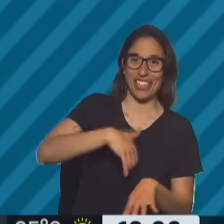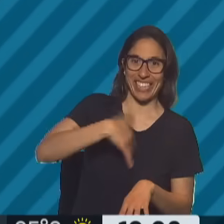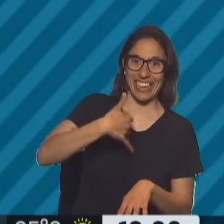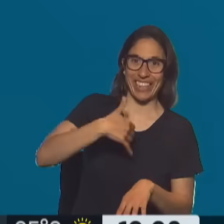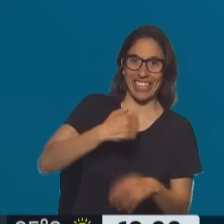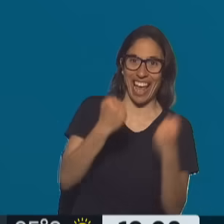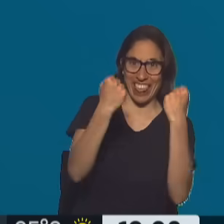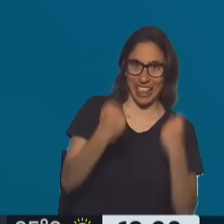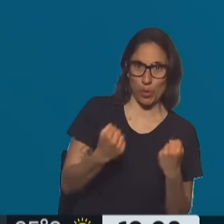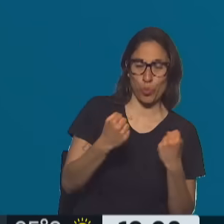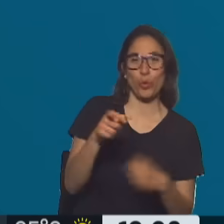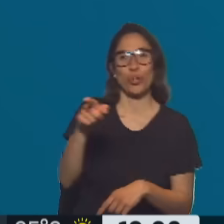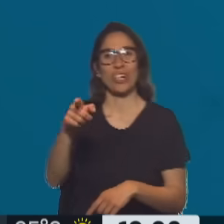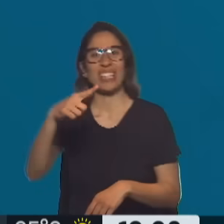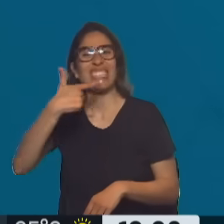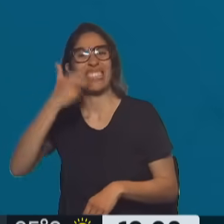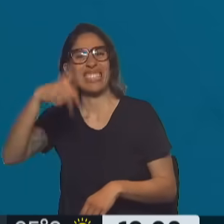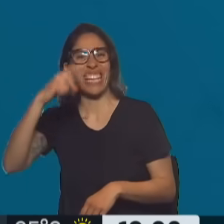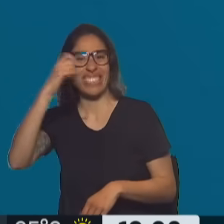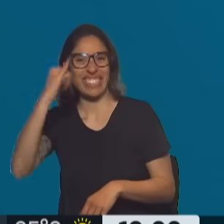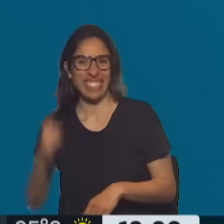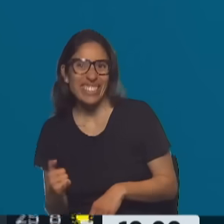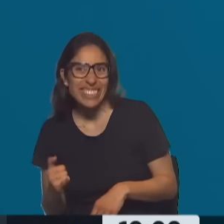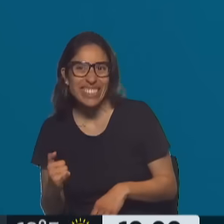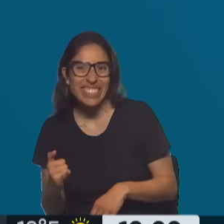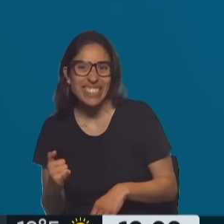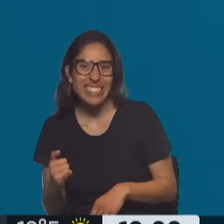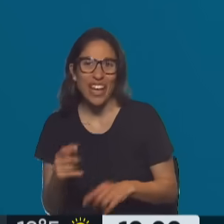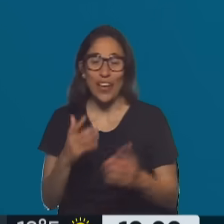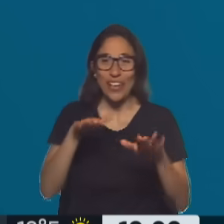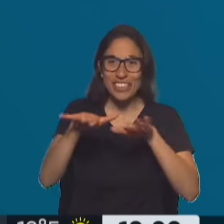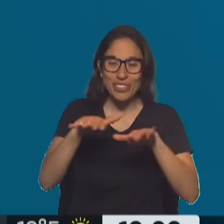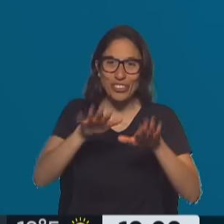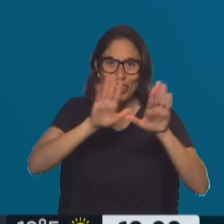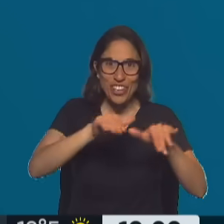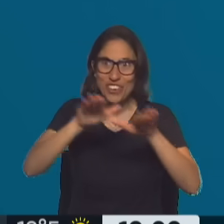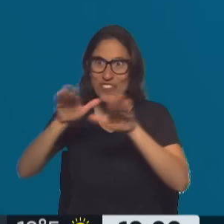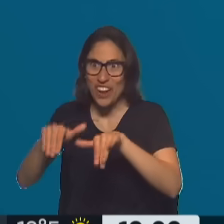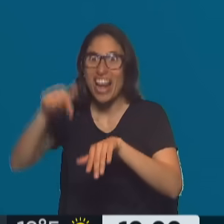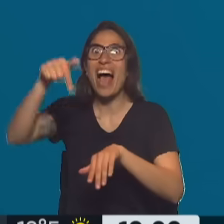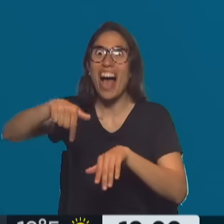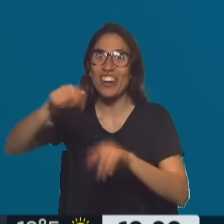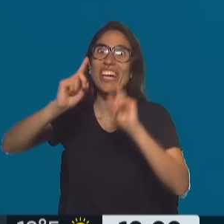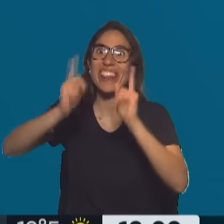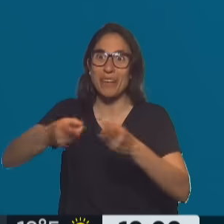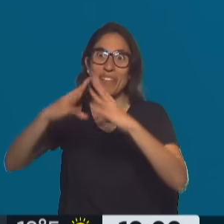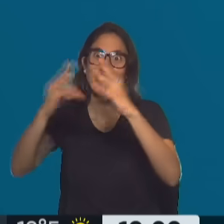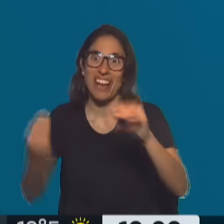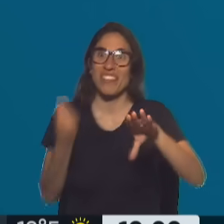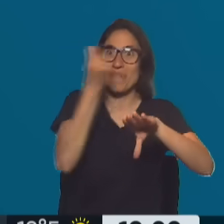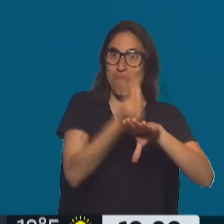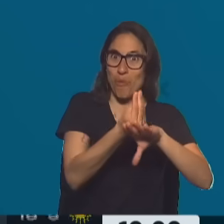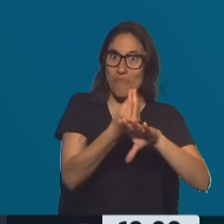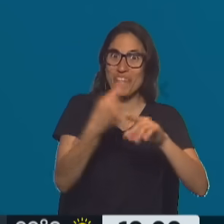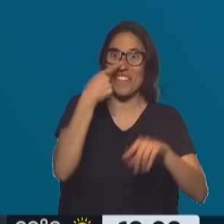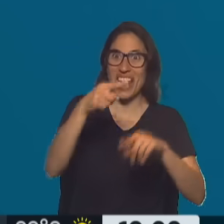ser más concreto, campeones del mundo. ¿Quién sabe? Argentina está en semifinales, no perdemos el optimismo. En la otra llave, en la